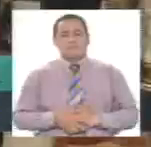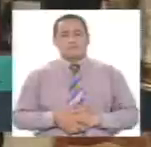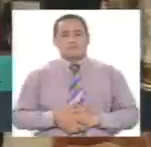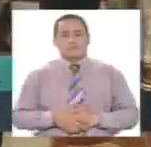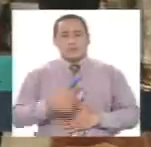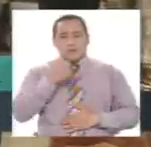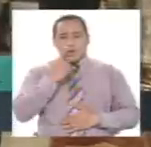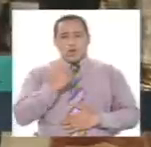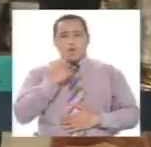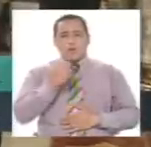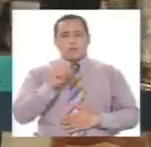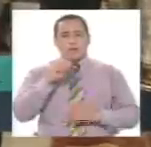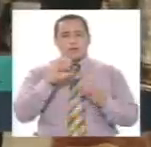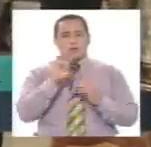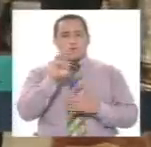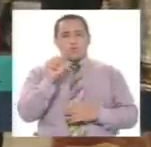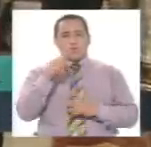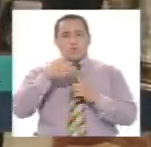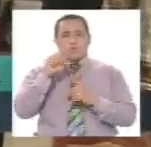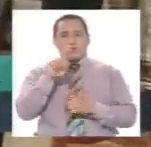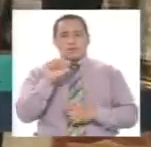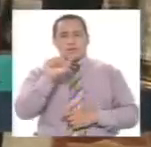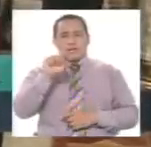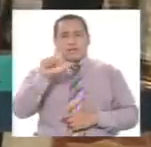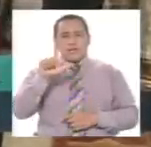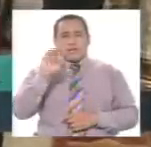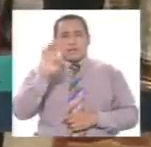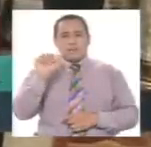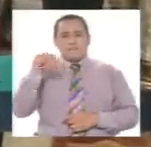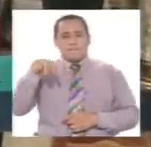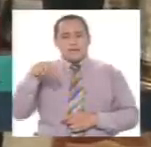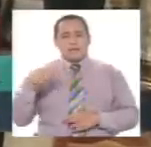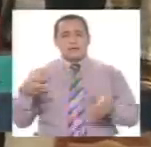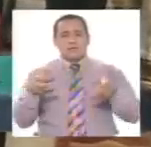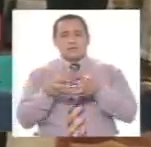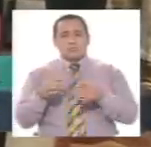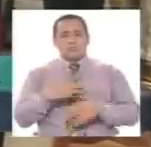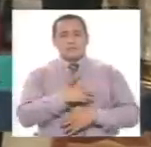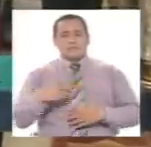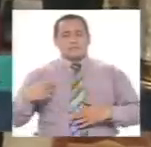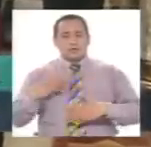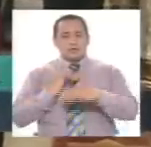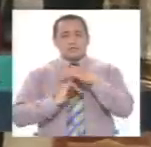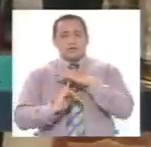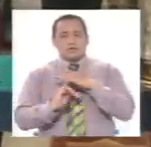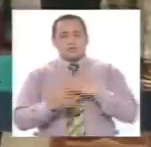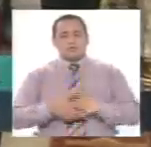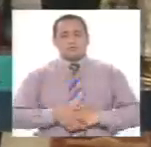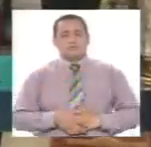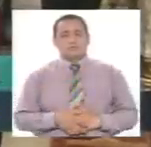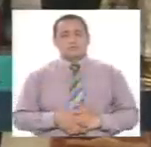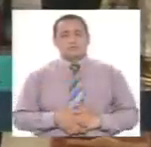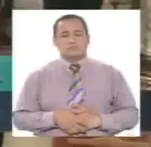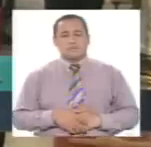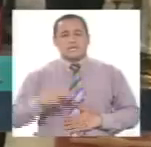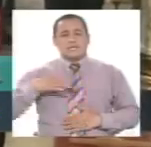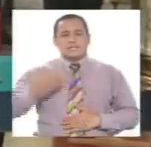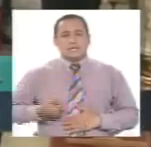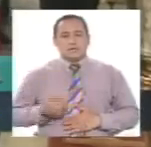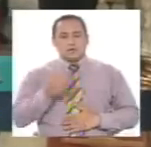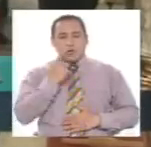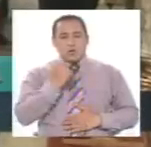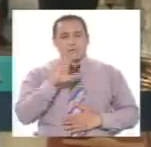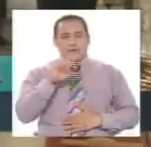Señor Walter Jorge Albán Peralta, en el despacho de Interior. Señor Daniel